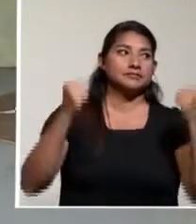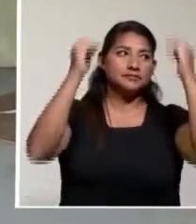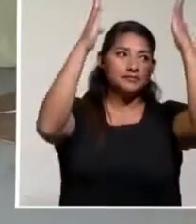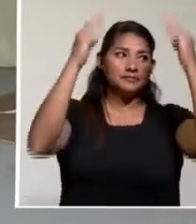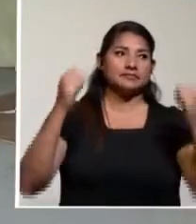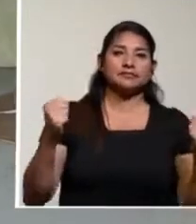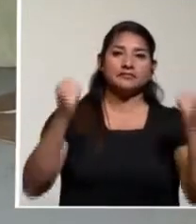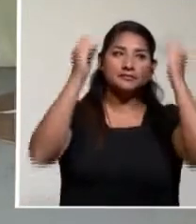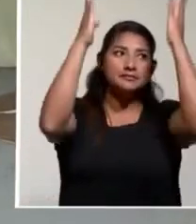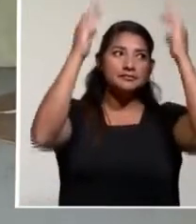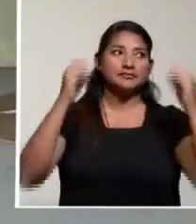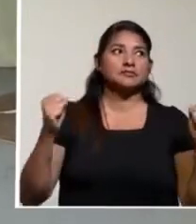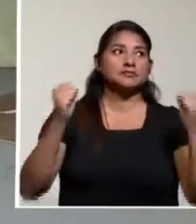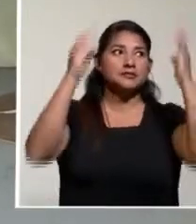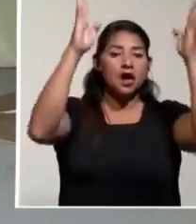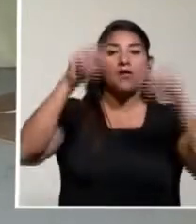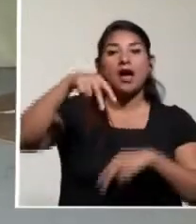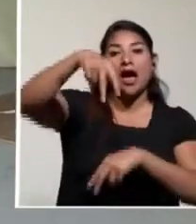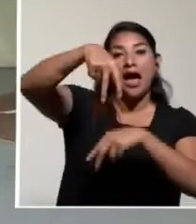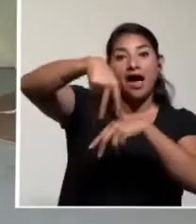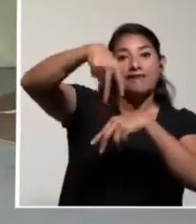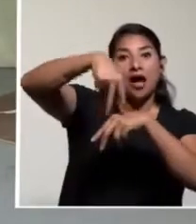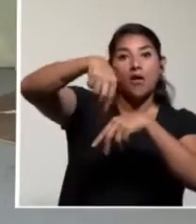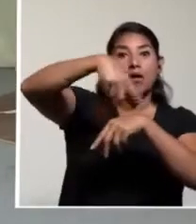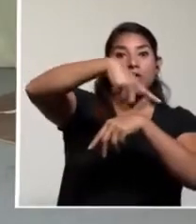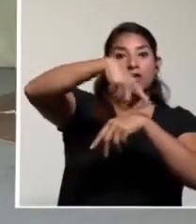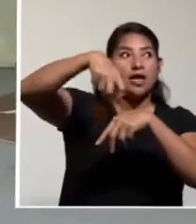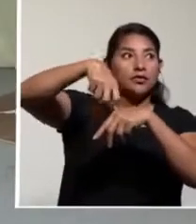Vienen las extremidades inferiores a un lado.